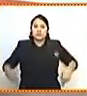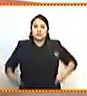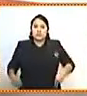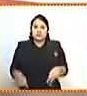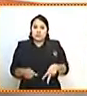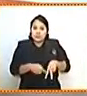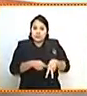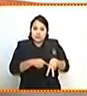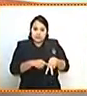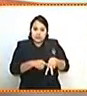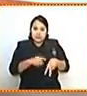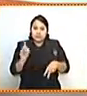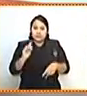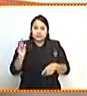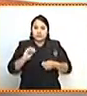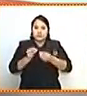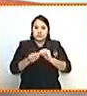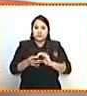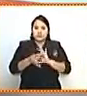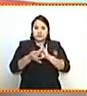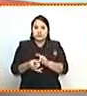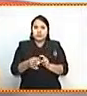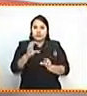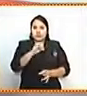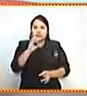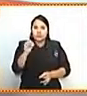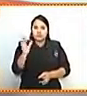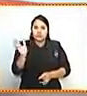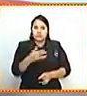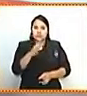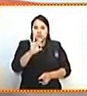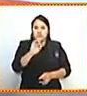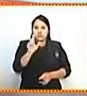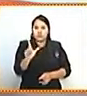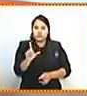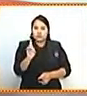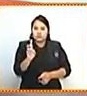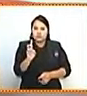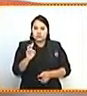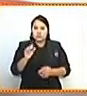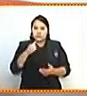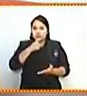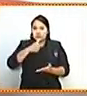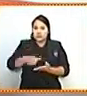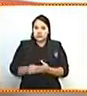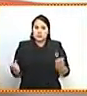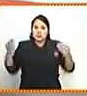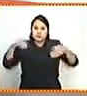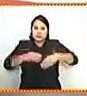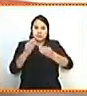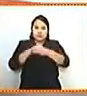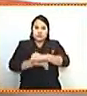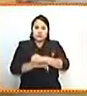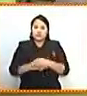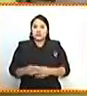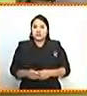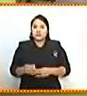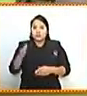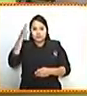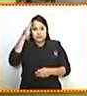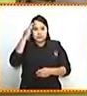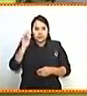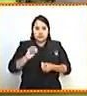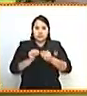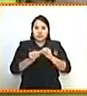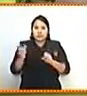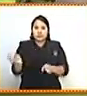derecho, otros números que lo relacionan 00 y 87. Carta astrológica Piscis. Conoceremos el número ganador para más